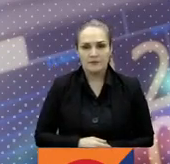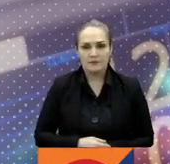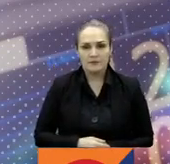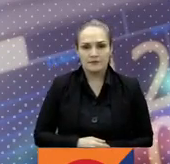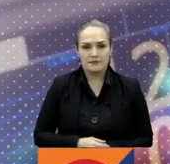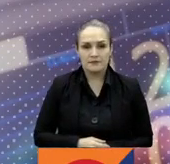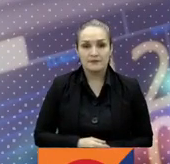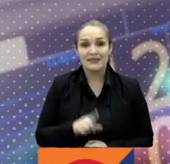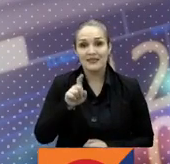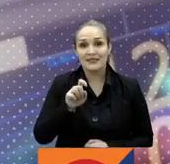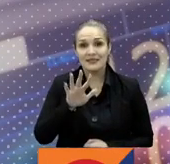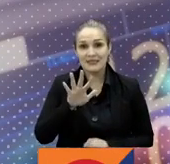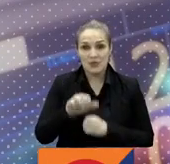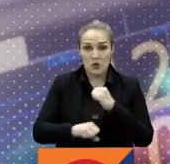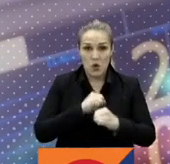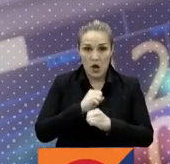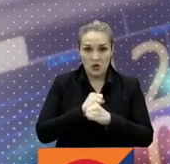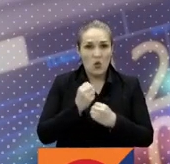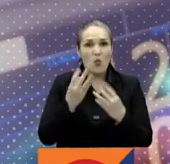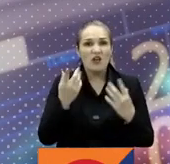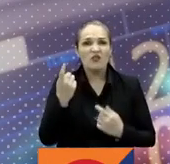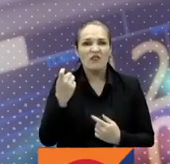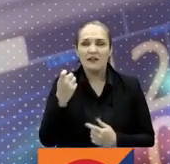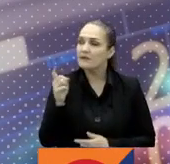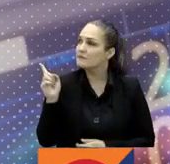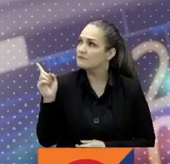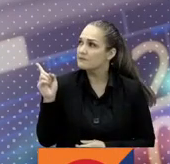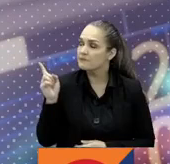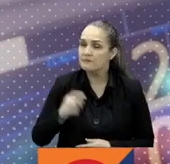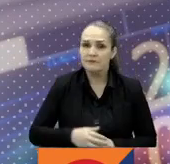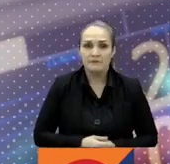439.764, 65 a 69 años,